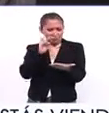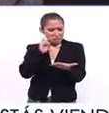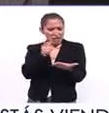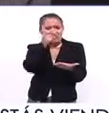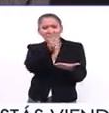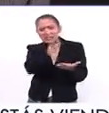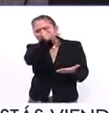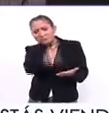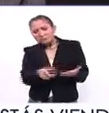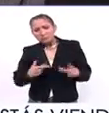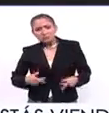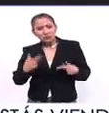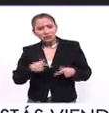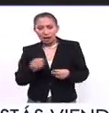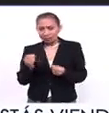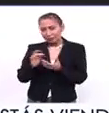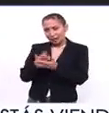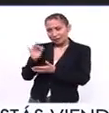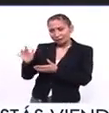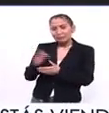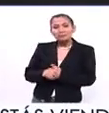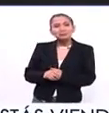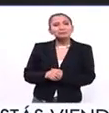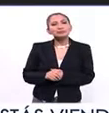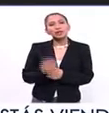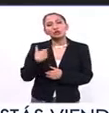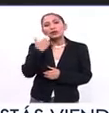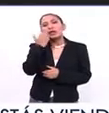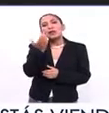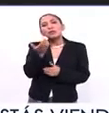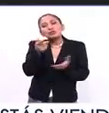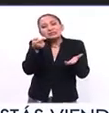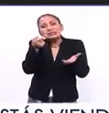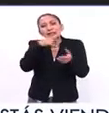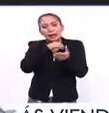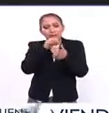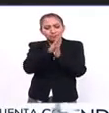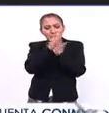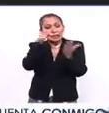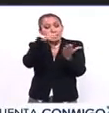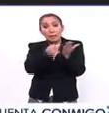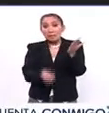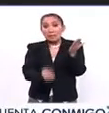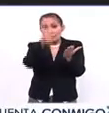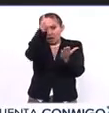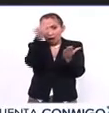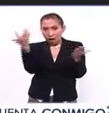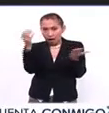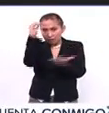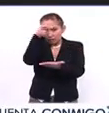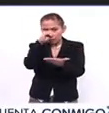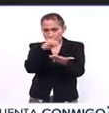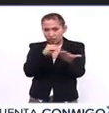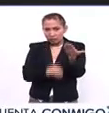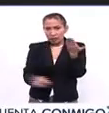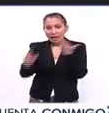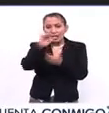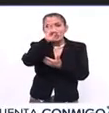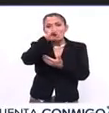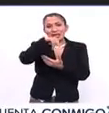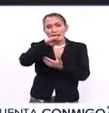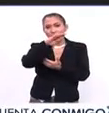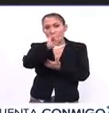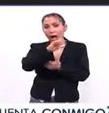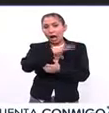bien al personaje. Gracias. Sí, creo que lo que quisimos hacer con esta publicación, que es la primera que se hace desde Limba,